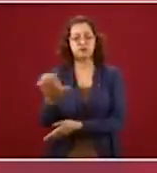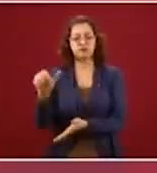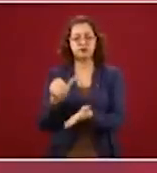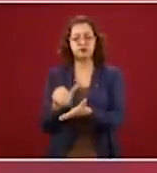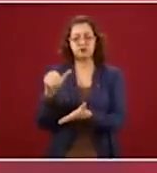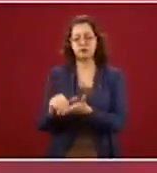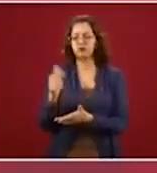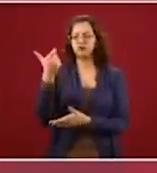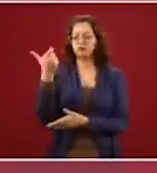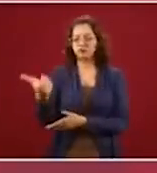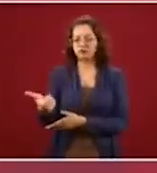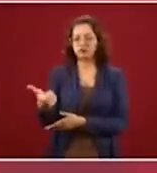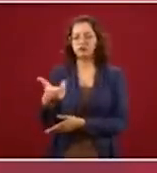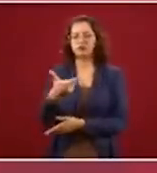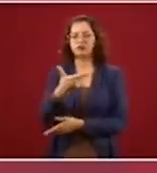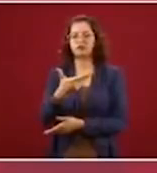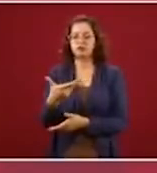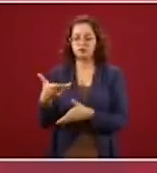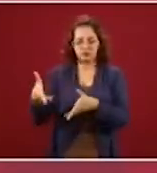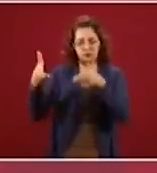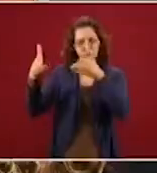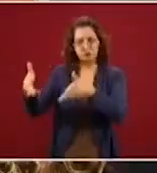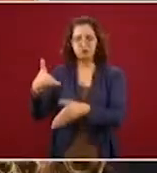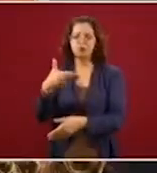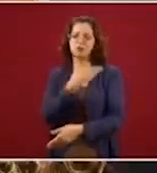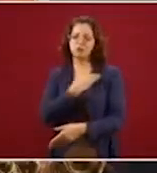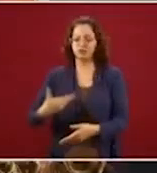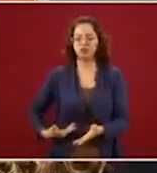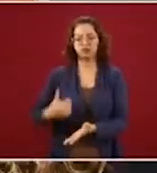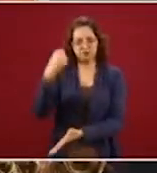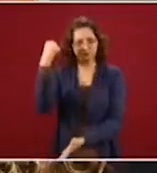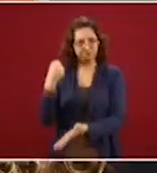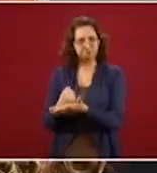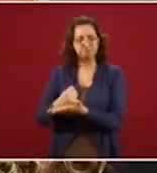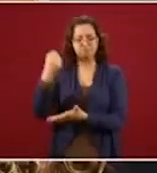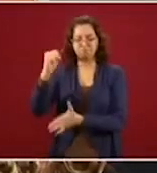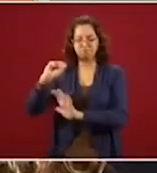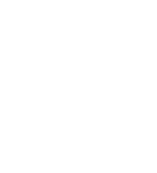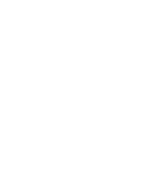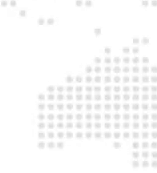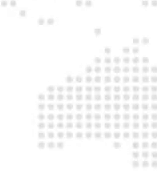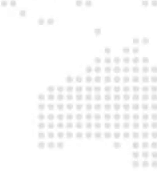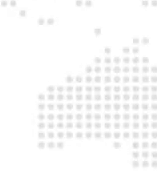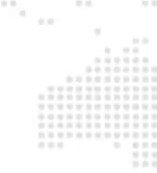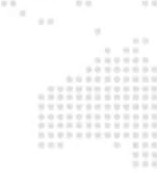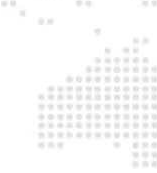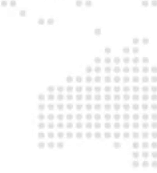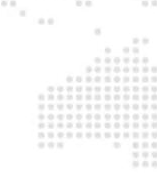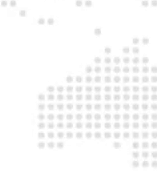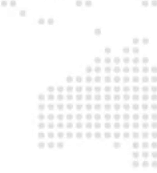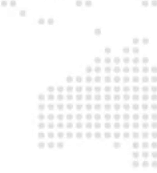después que autorizó específicamente el señor presidente de la república